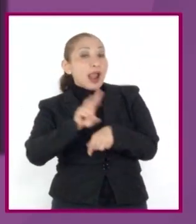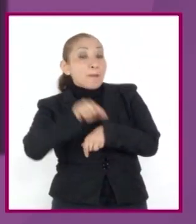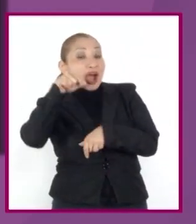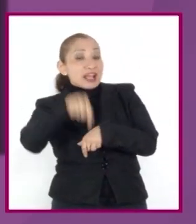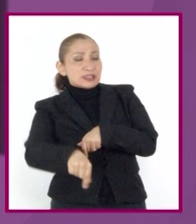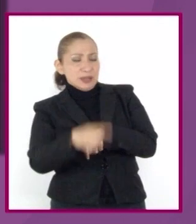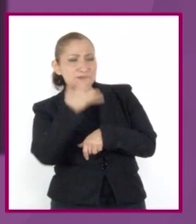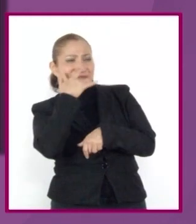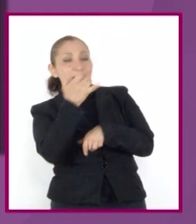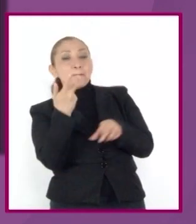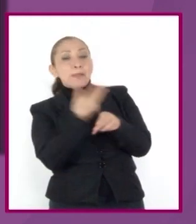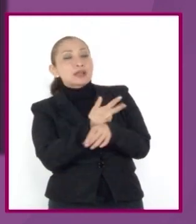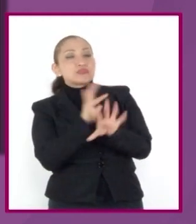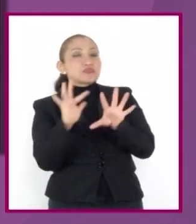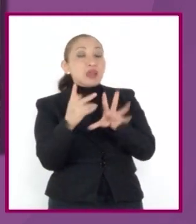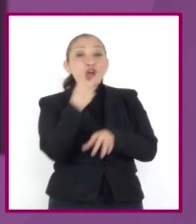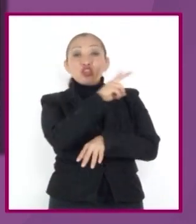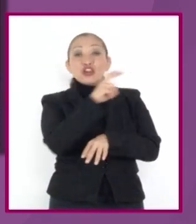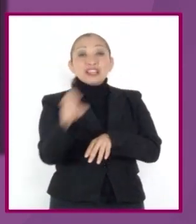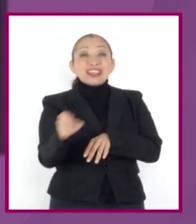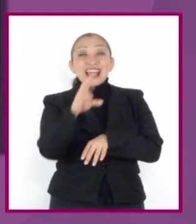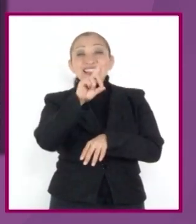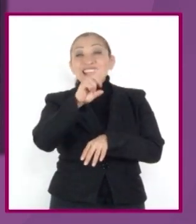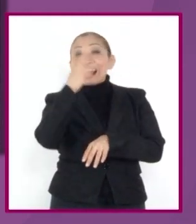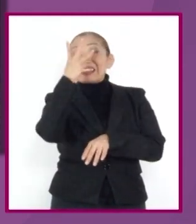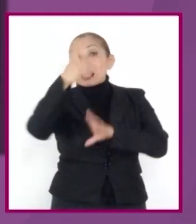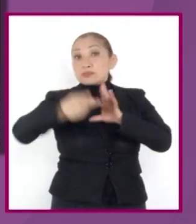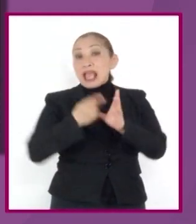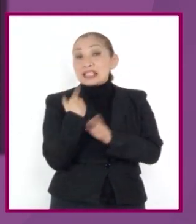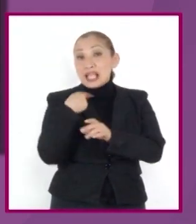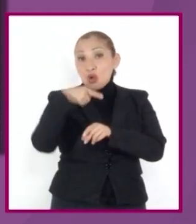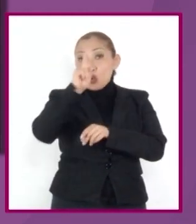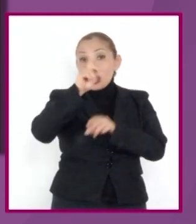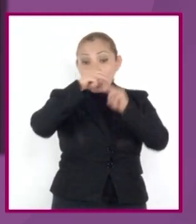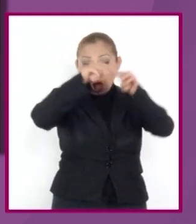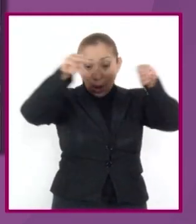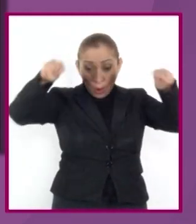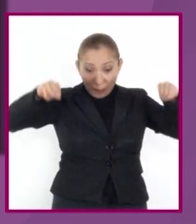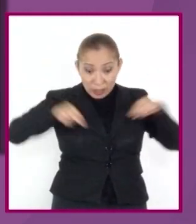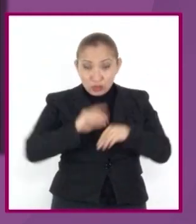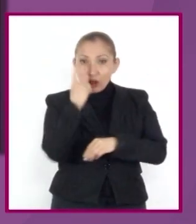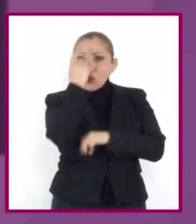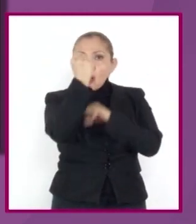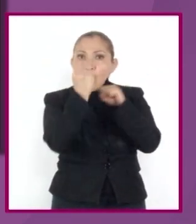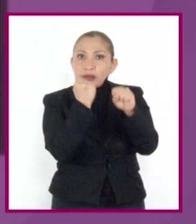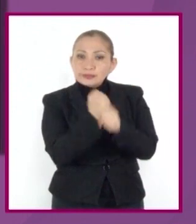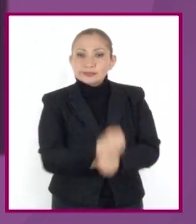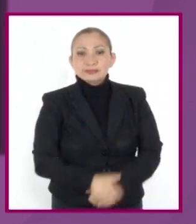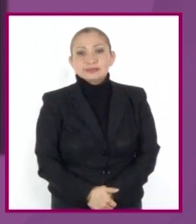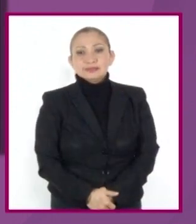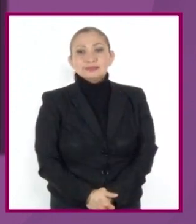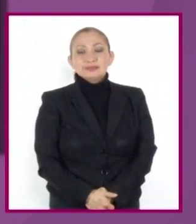este fenómeno ocurre en promedio 233 veces por kilómetro cuadrado en un año.